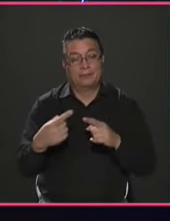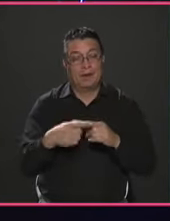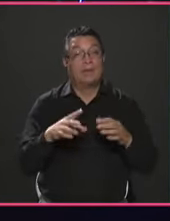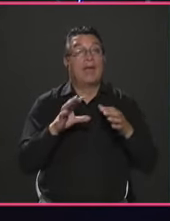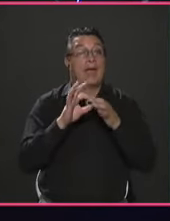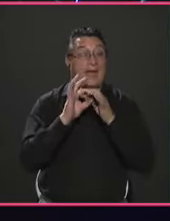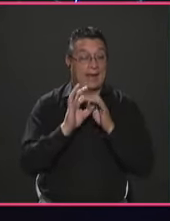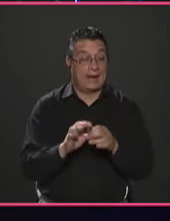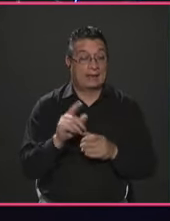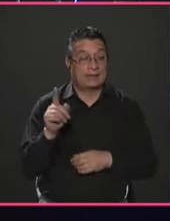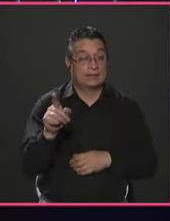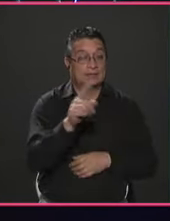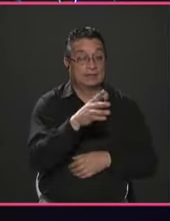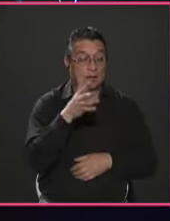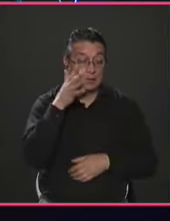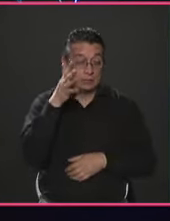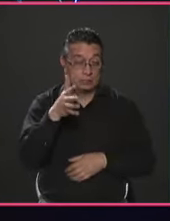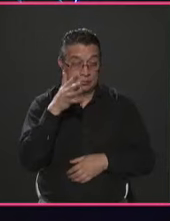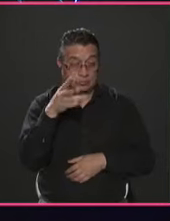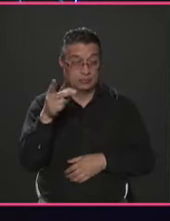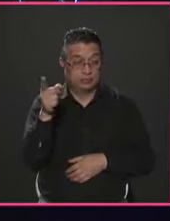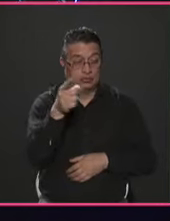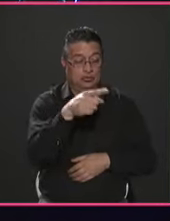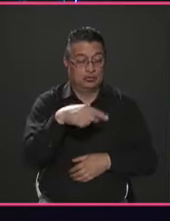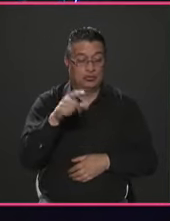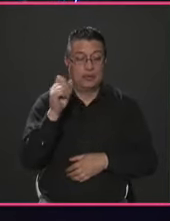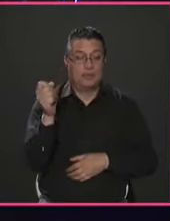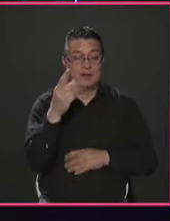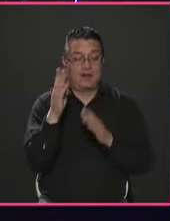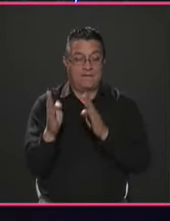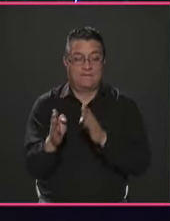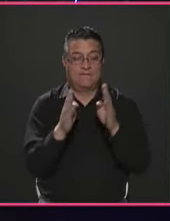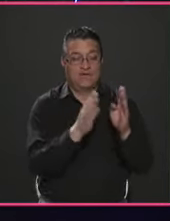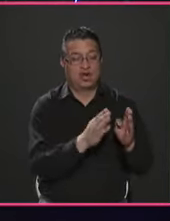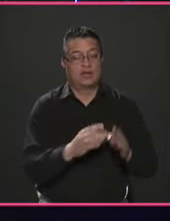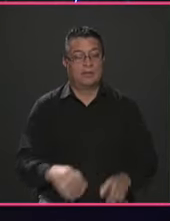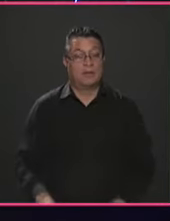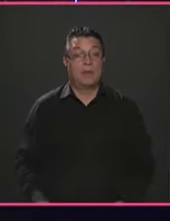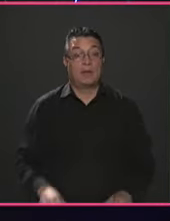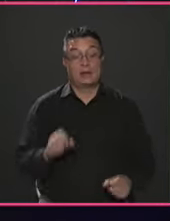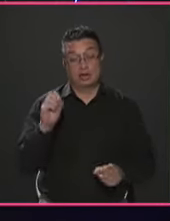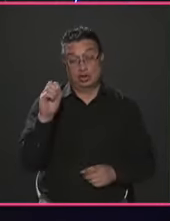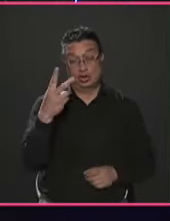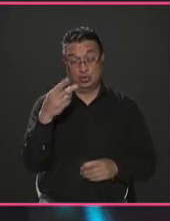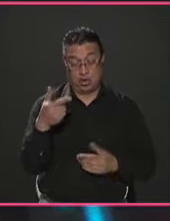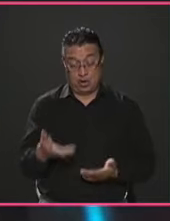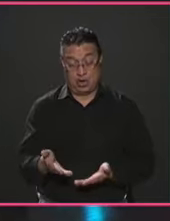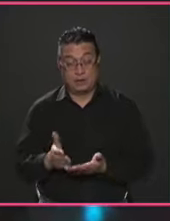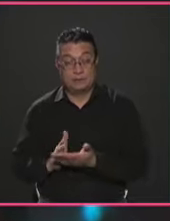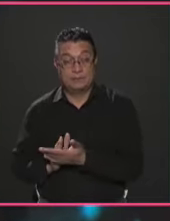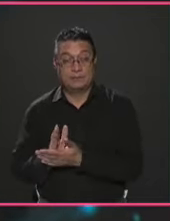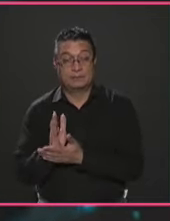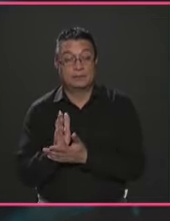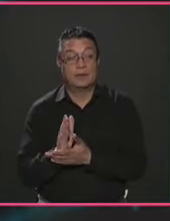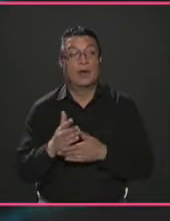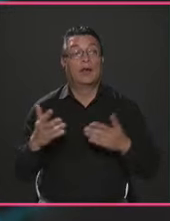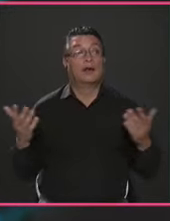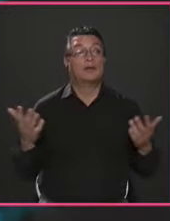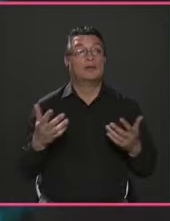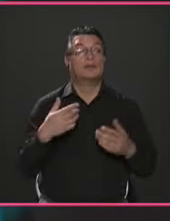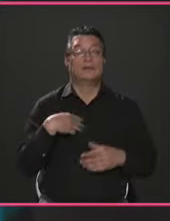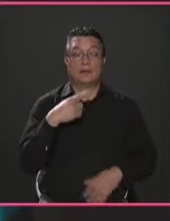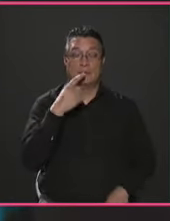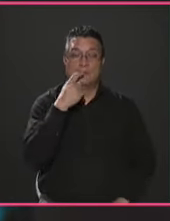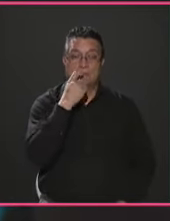eso Les agradecemos a nuestros speakers por sus presentaciones de este primer bloque eh Y en el segundo que es el que vamos a comenzar Ahora nos vamos a la